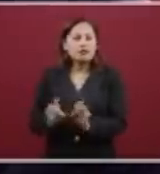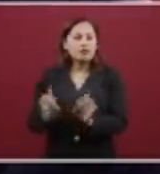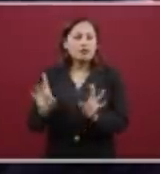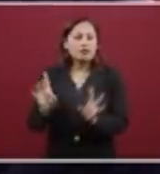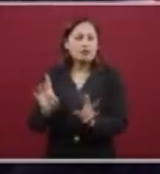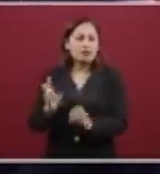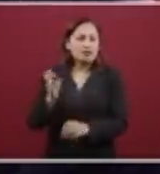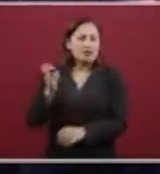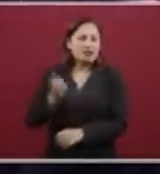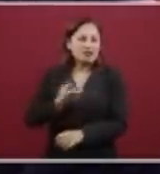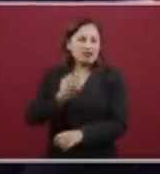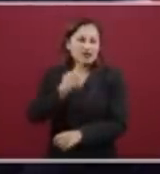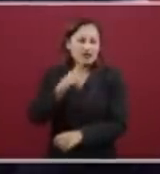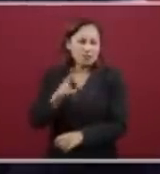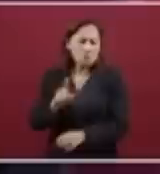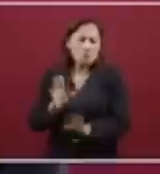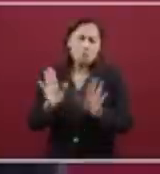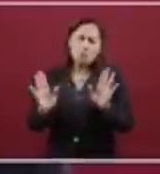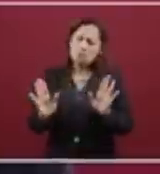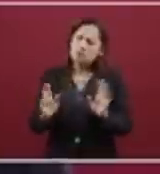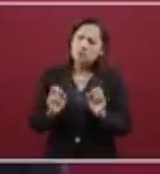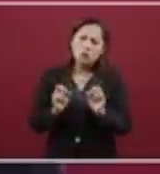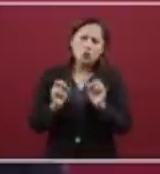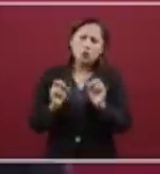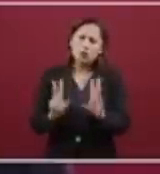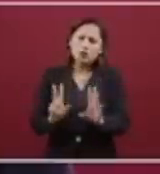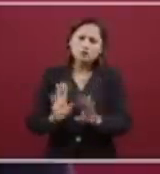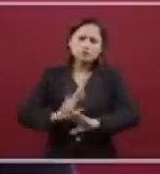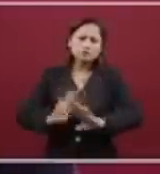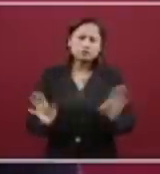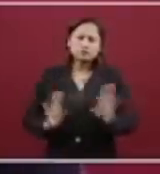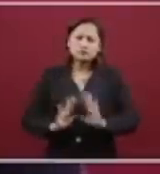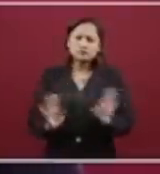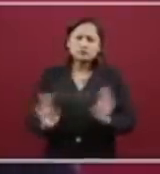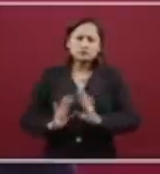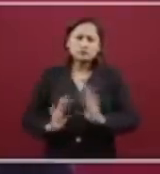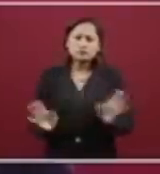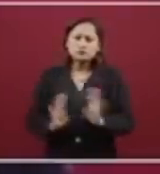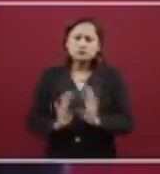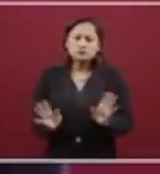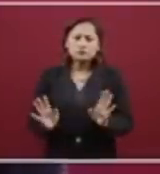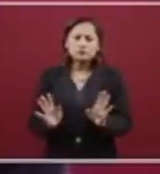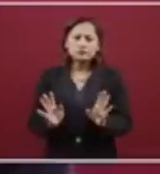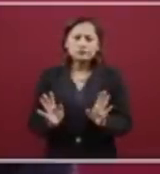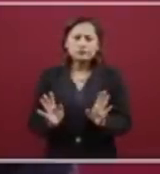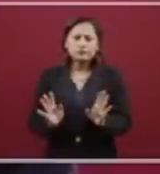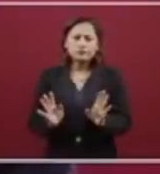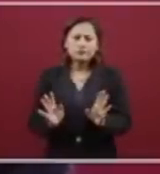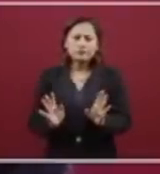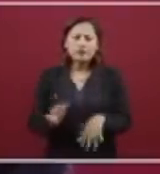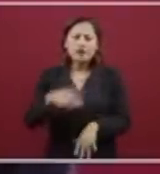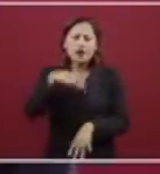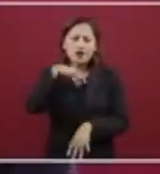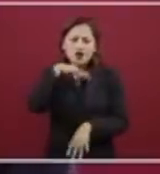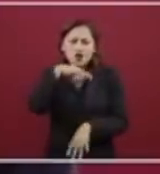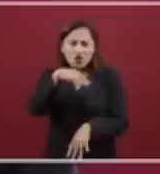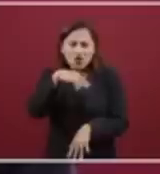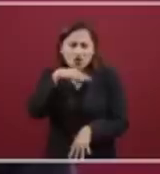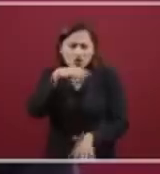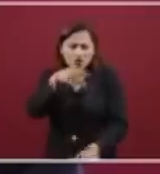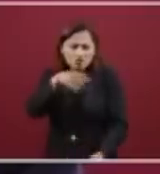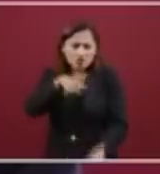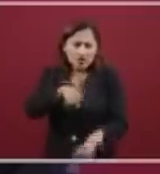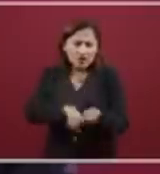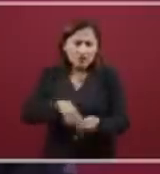es que no se va a tolerar la corrupción ni va a